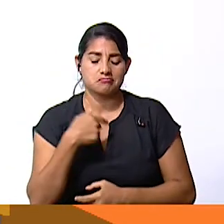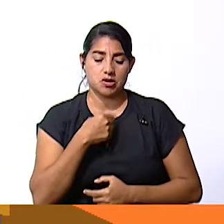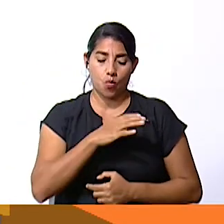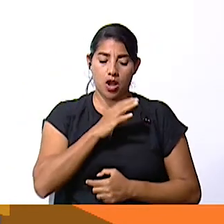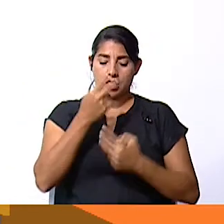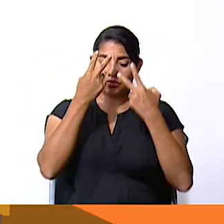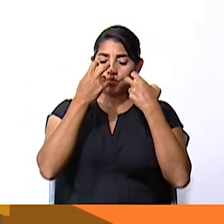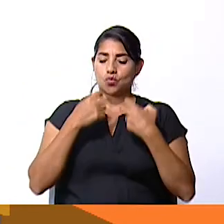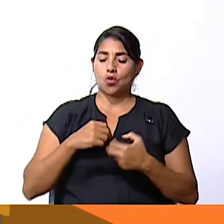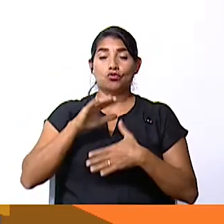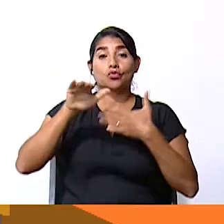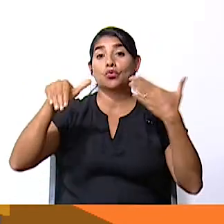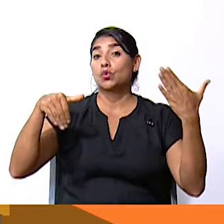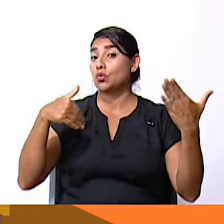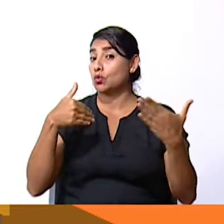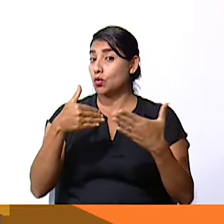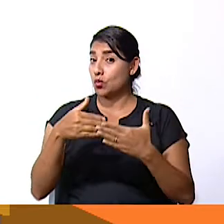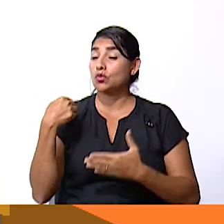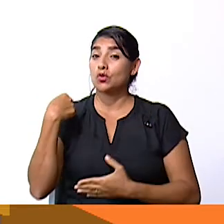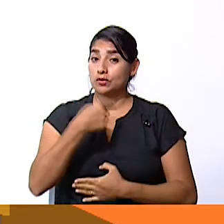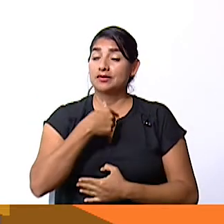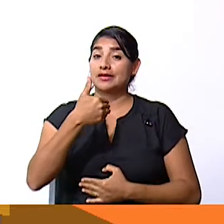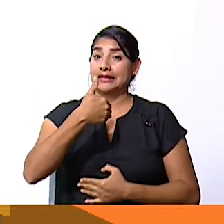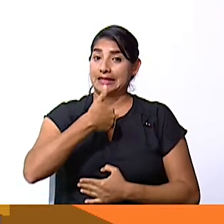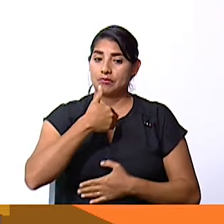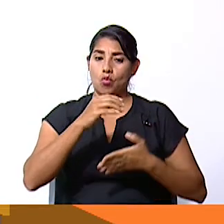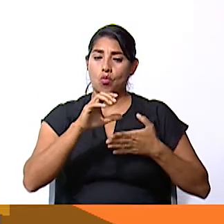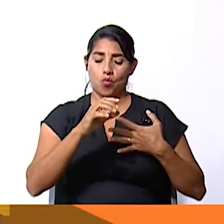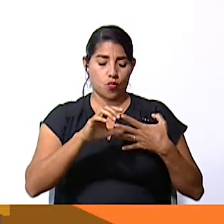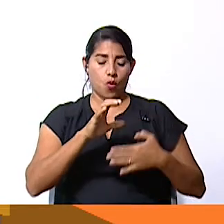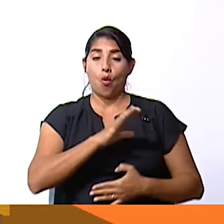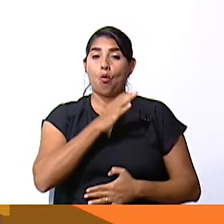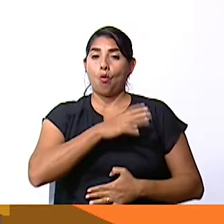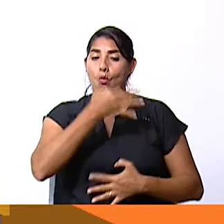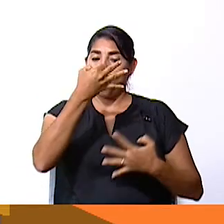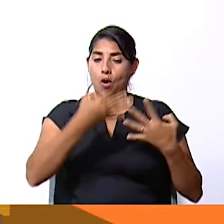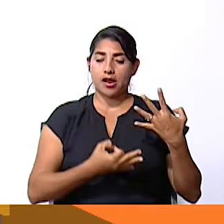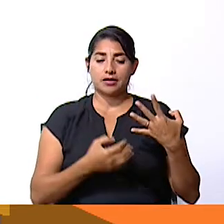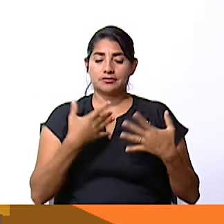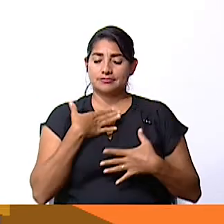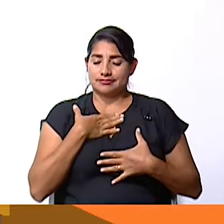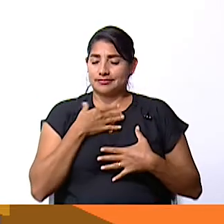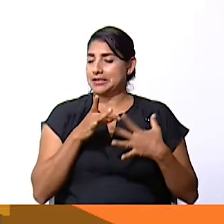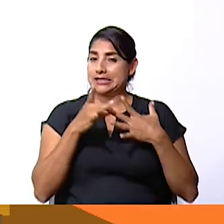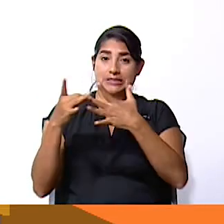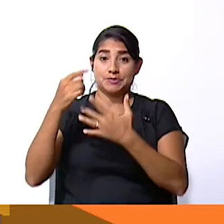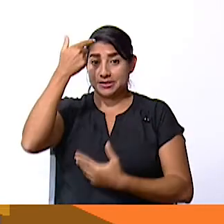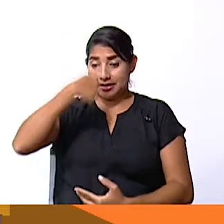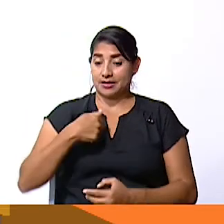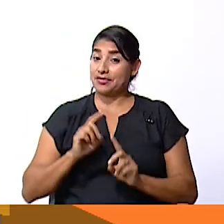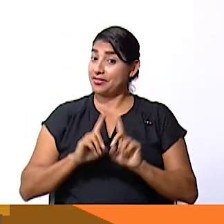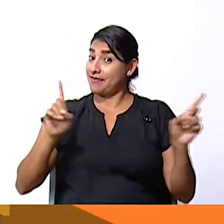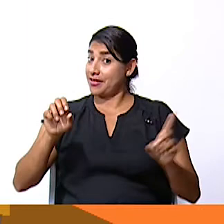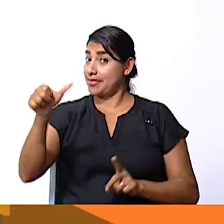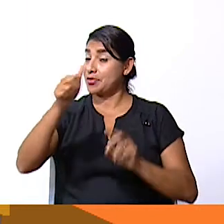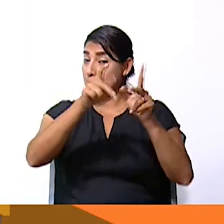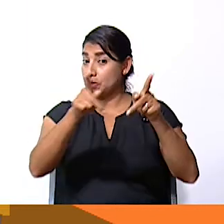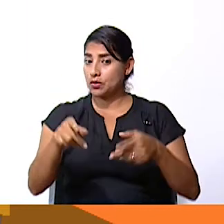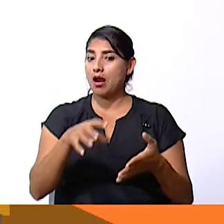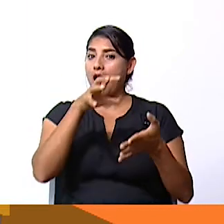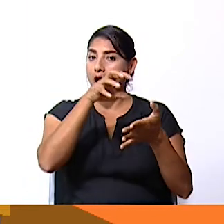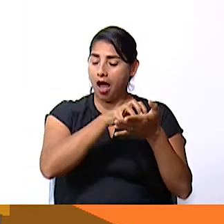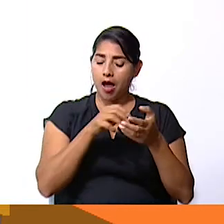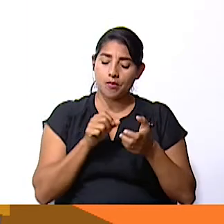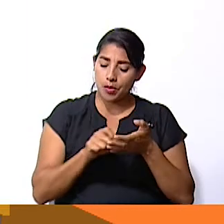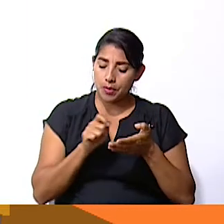cualidades. Todos y todas tenemos cualidades que nos hacen especiales. Y bueno, nuestro texto va a quedar